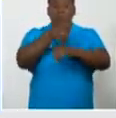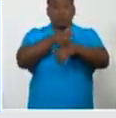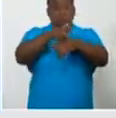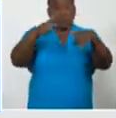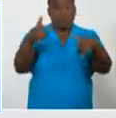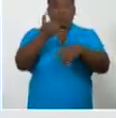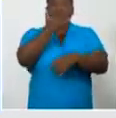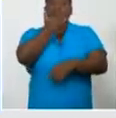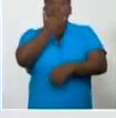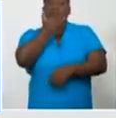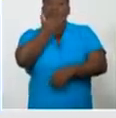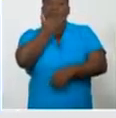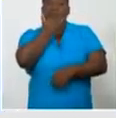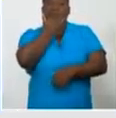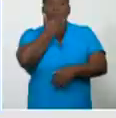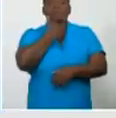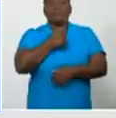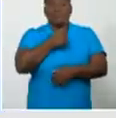tasas,